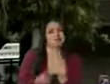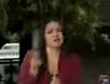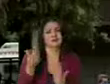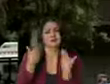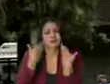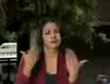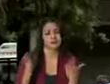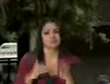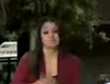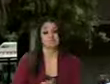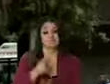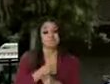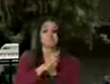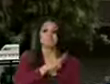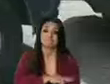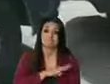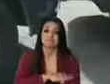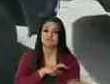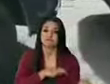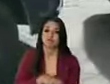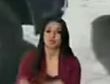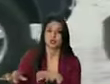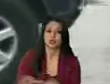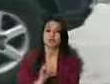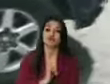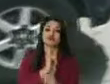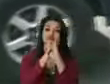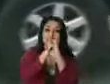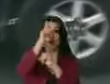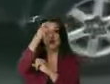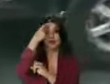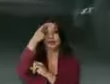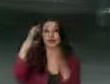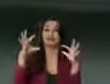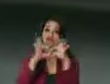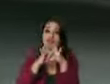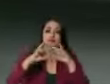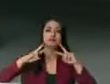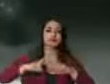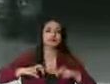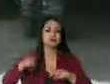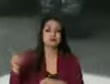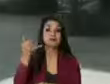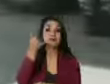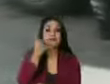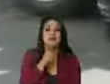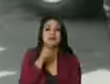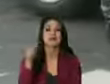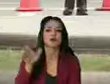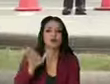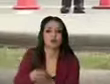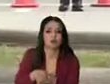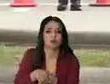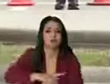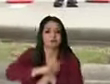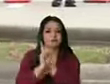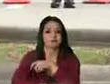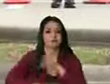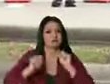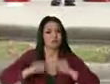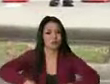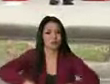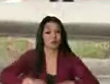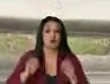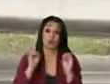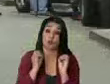por la cual el Cabildo, en coordinación con entidades gubernamentales, continuará investigando el origen de las llamadas para determinar sanciones,